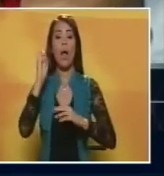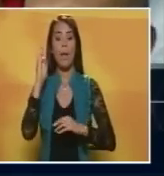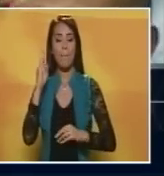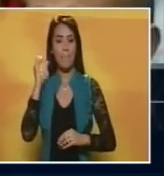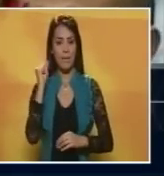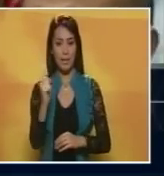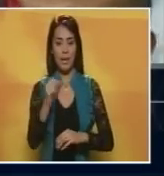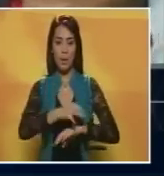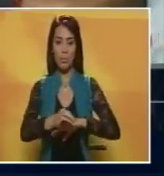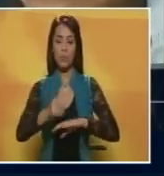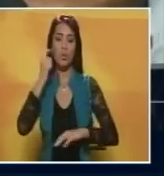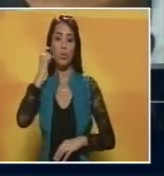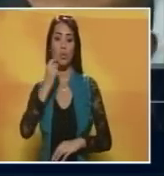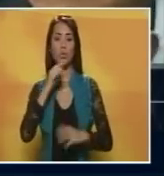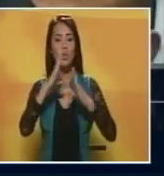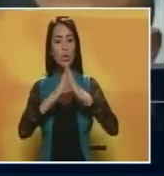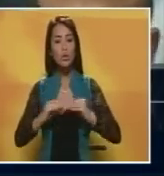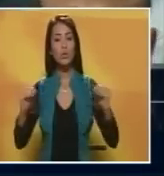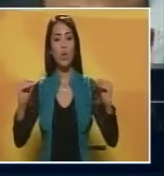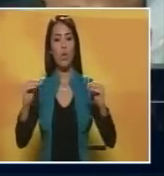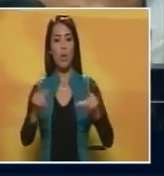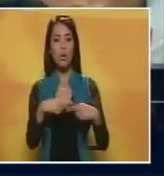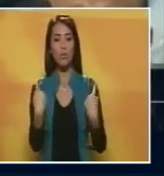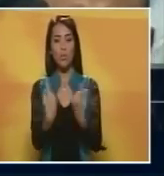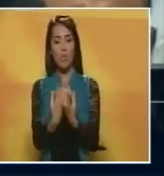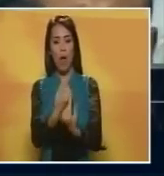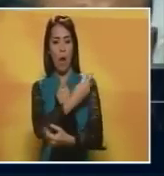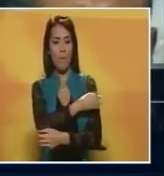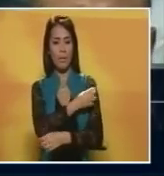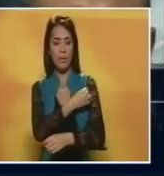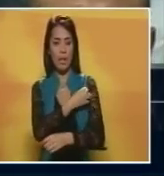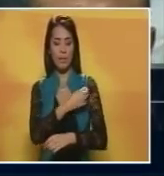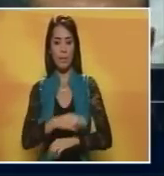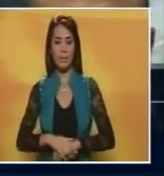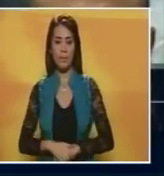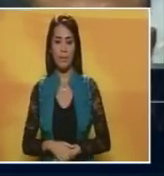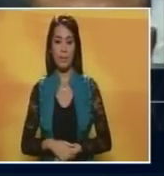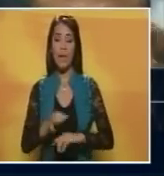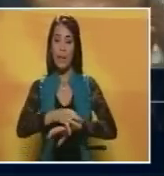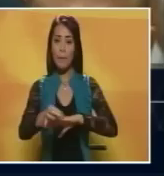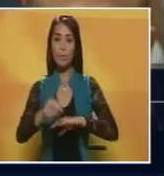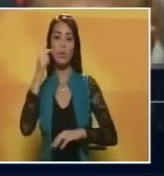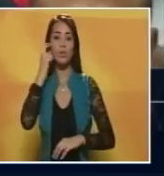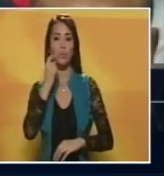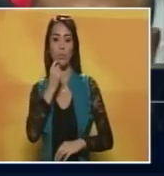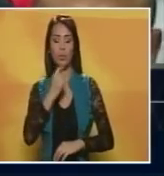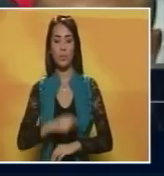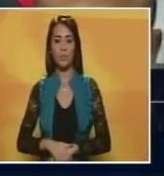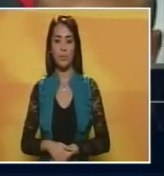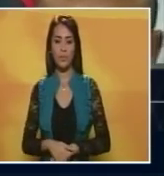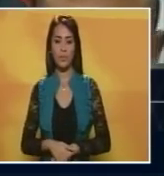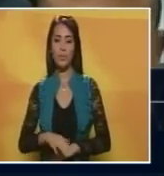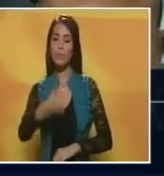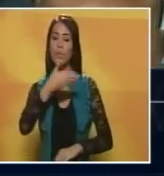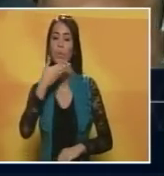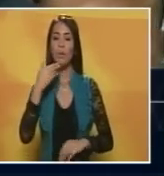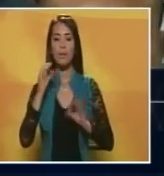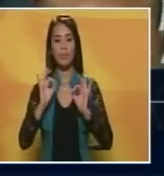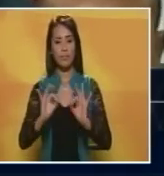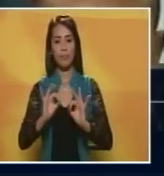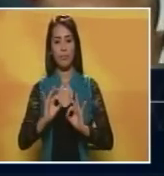sucre y toda la red de ambulatorios del municipio sucre colocarlos con la mejor